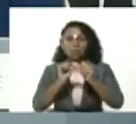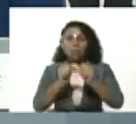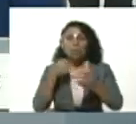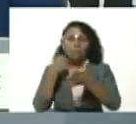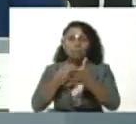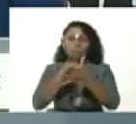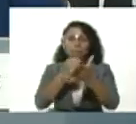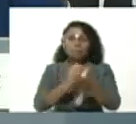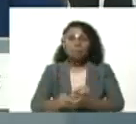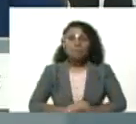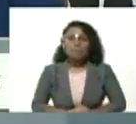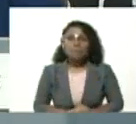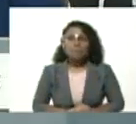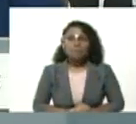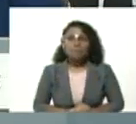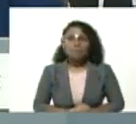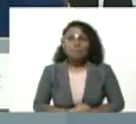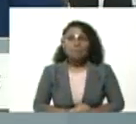batalla.